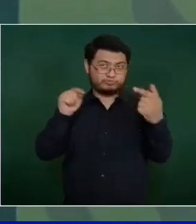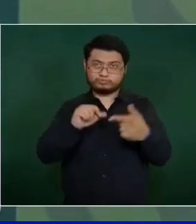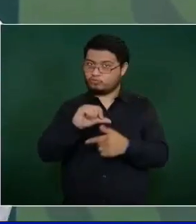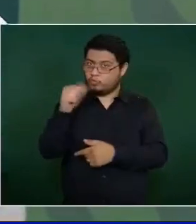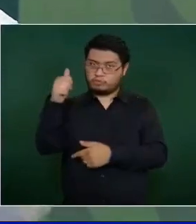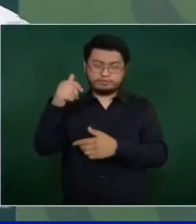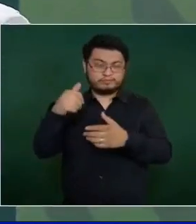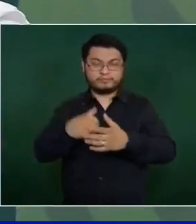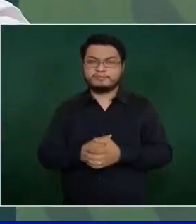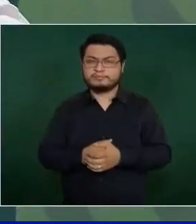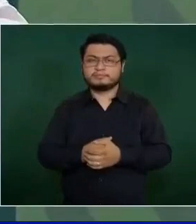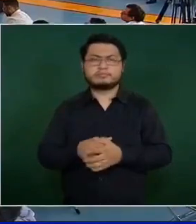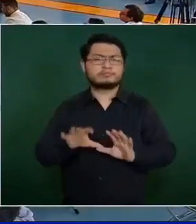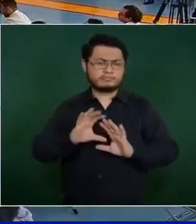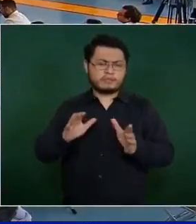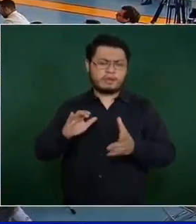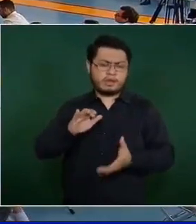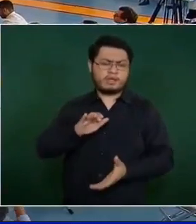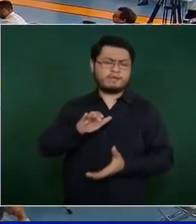Ya se habían casado